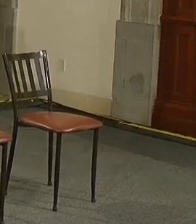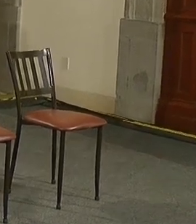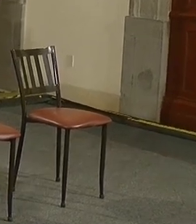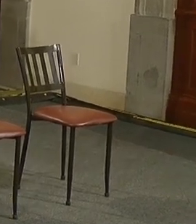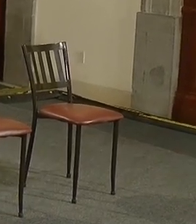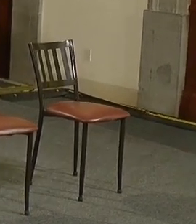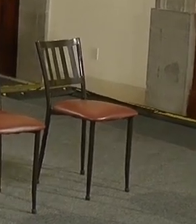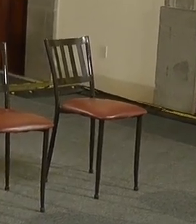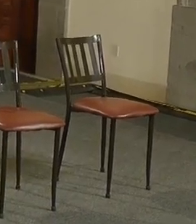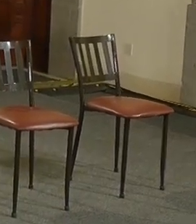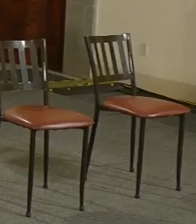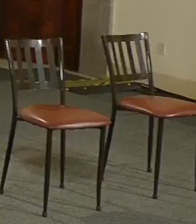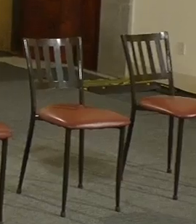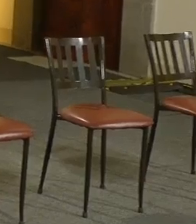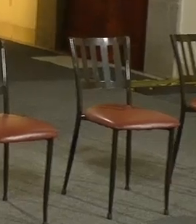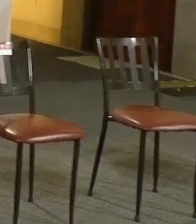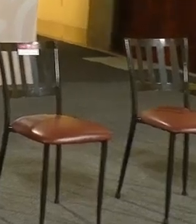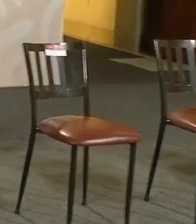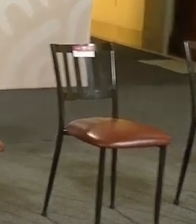Ánimo.